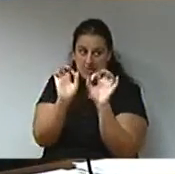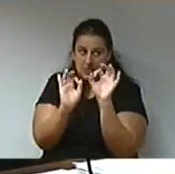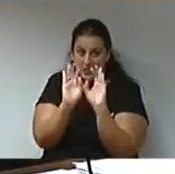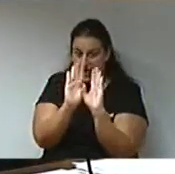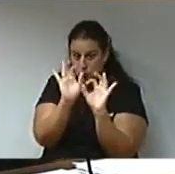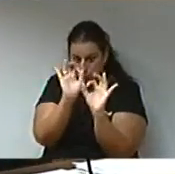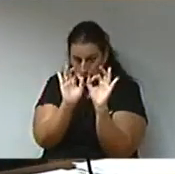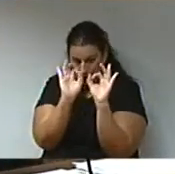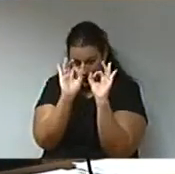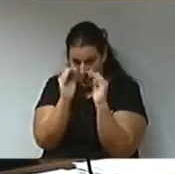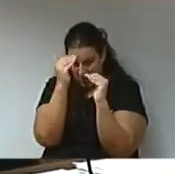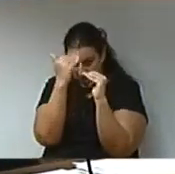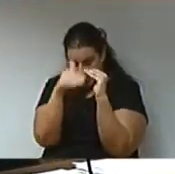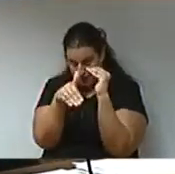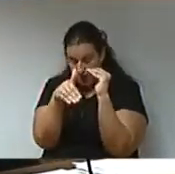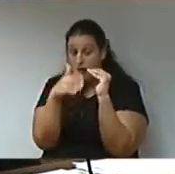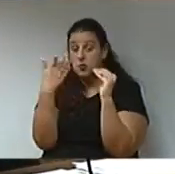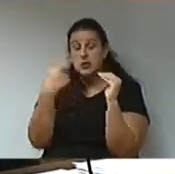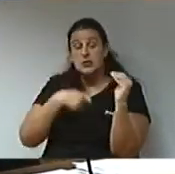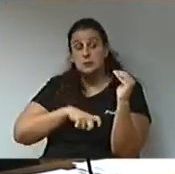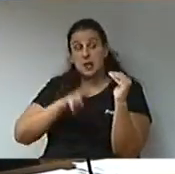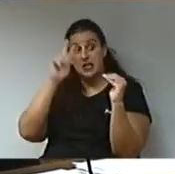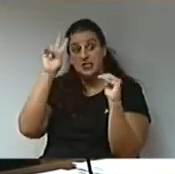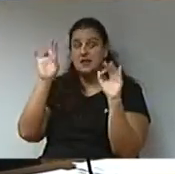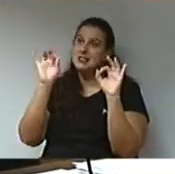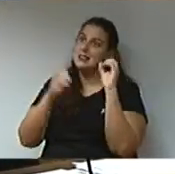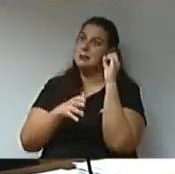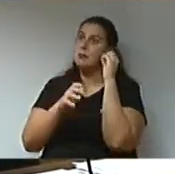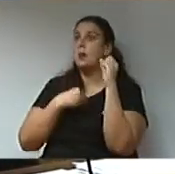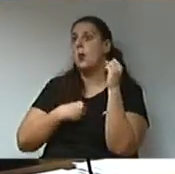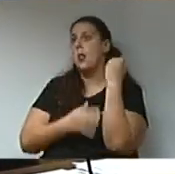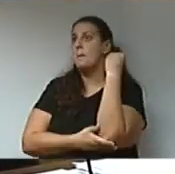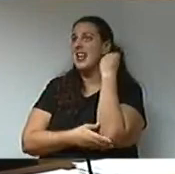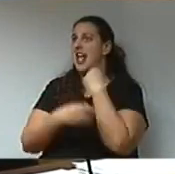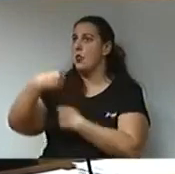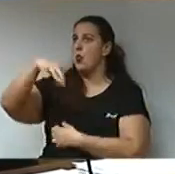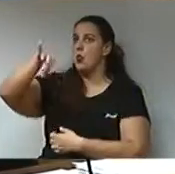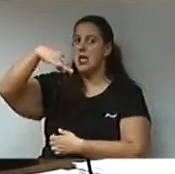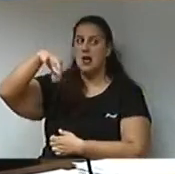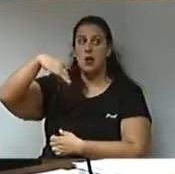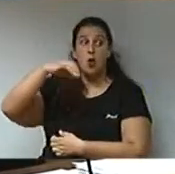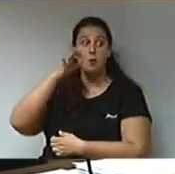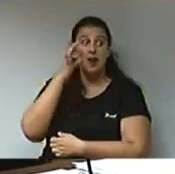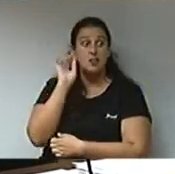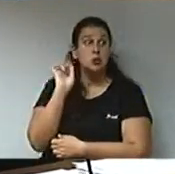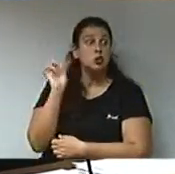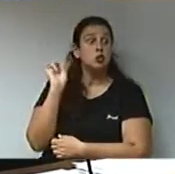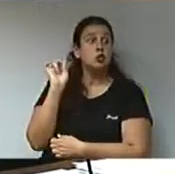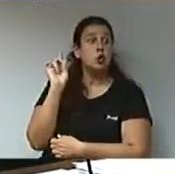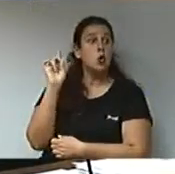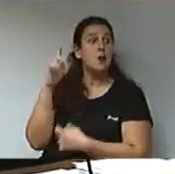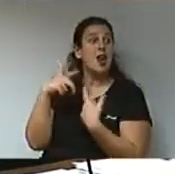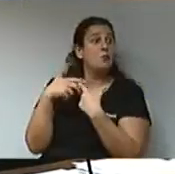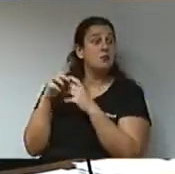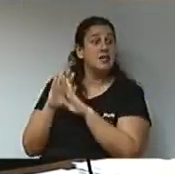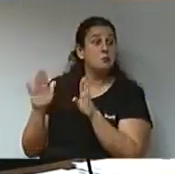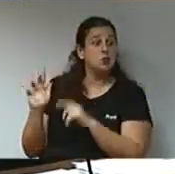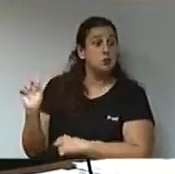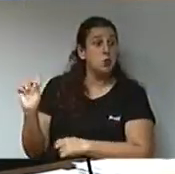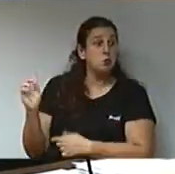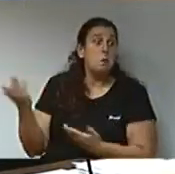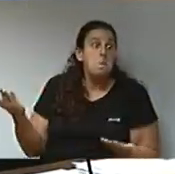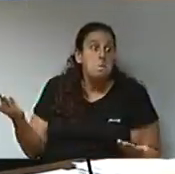que dentro de España, a estos que están preocupados por el mercado único, oiga, ¿va a ser mercado único menos para lo fiscal? ¿Va a ser un mercado único